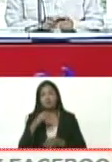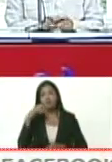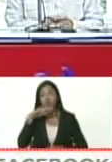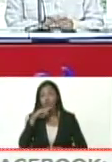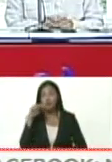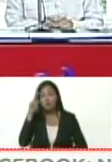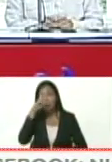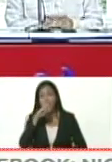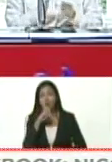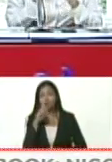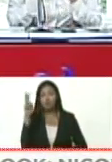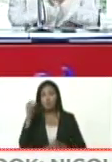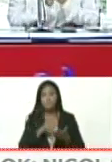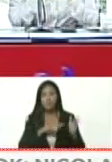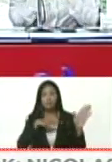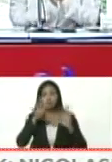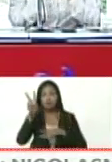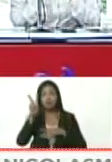2012.